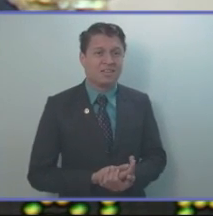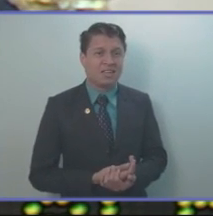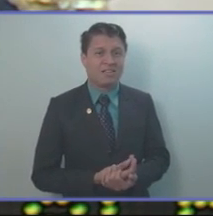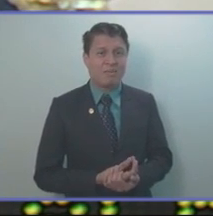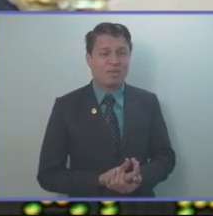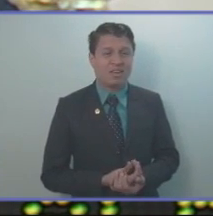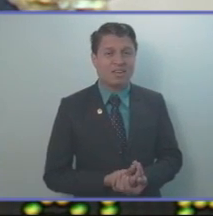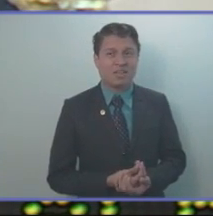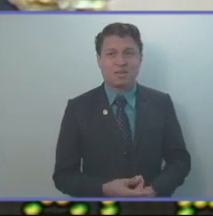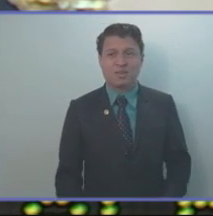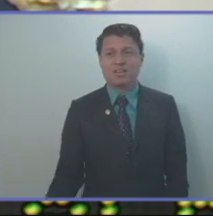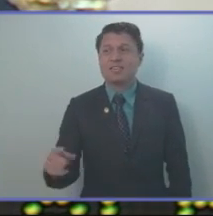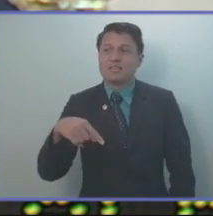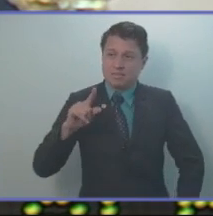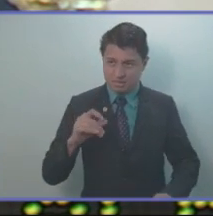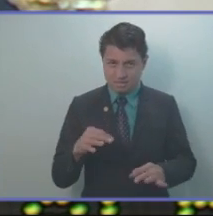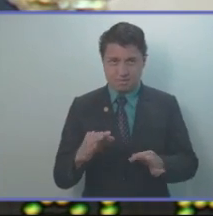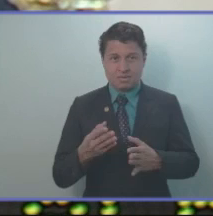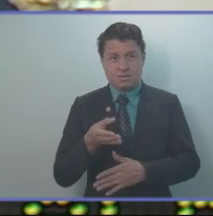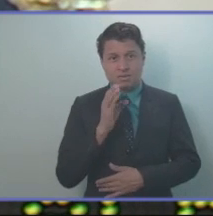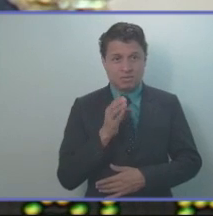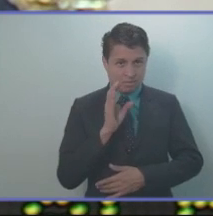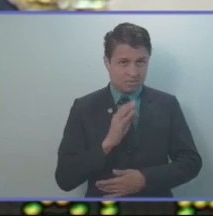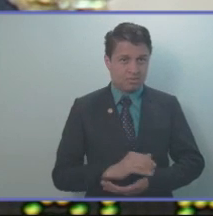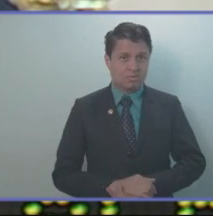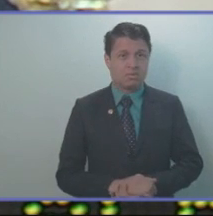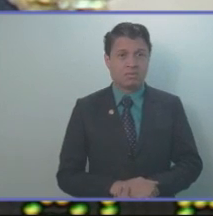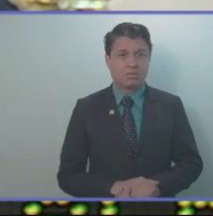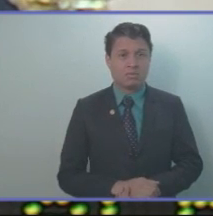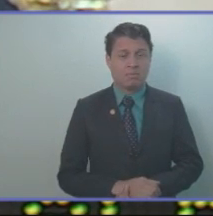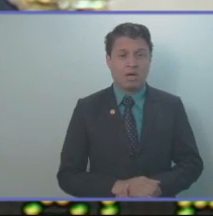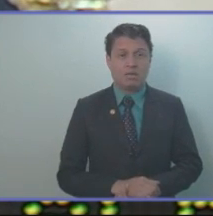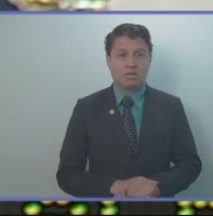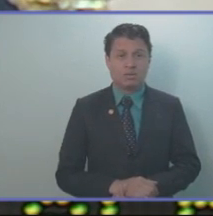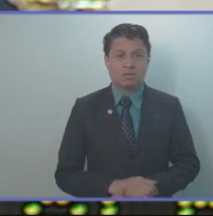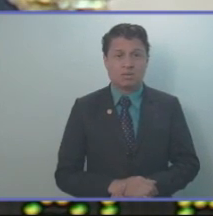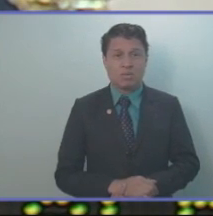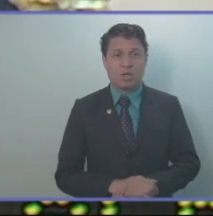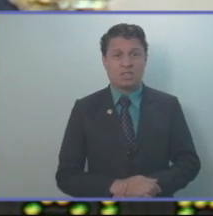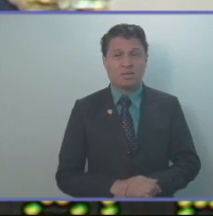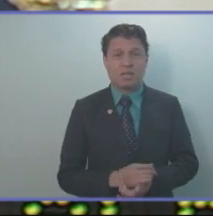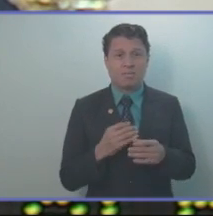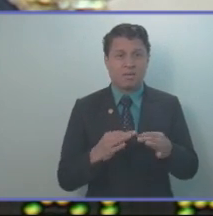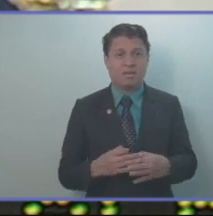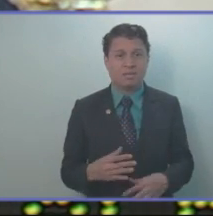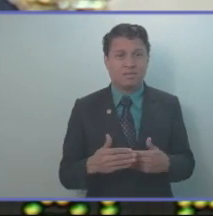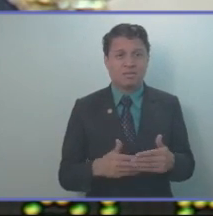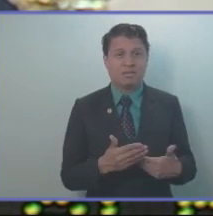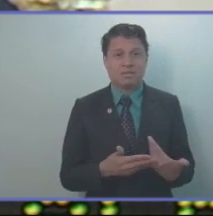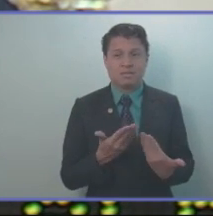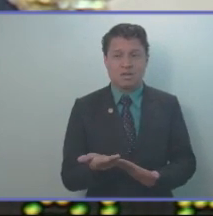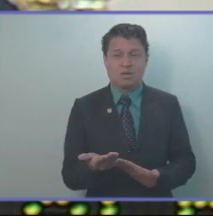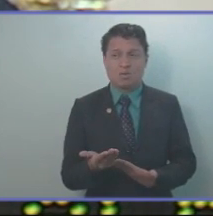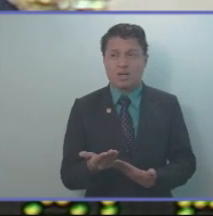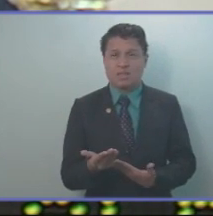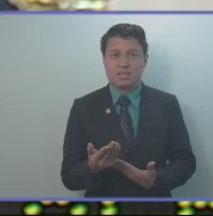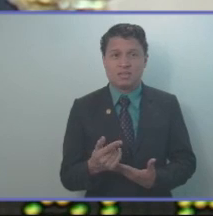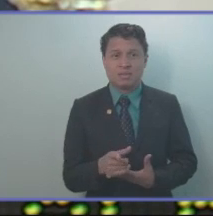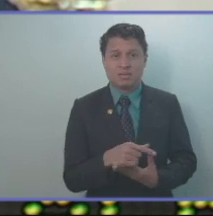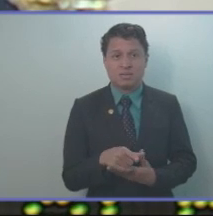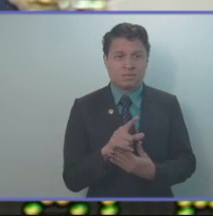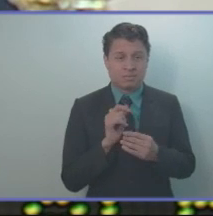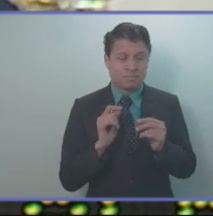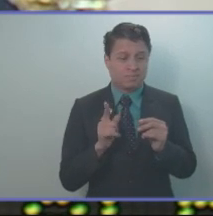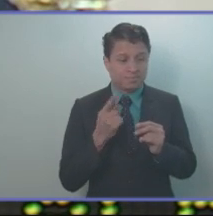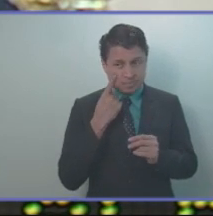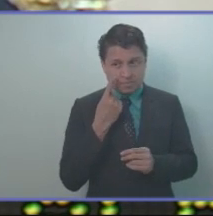aguas superficiales en nuestro país, de las aguas lluvias. Estamos en una de las zonas más bendecidas del mundo,